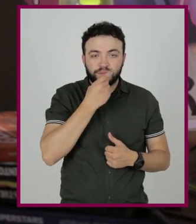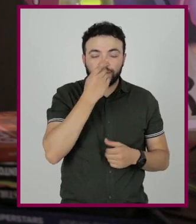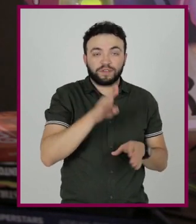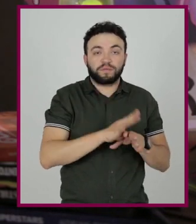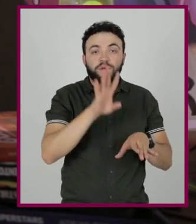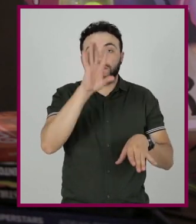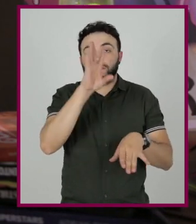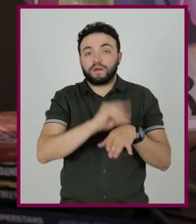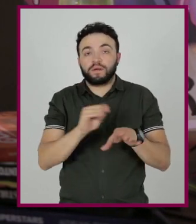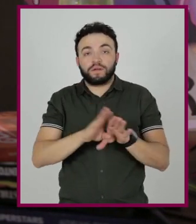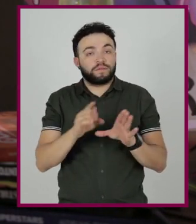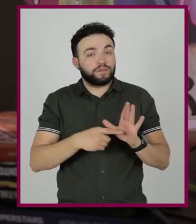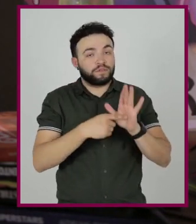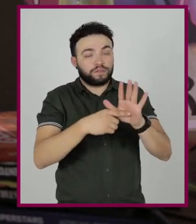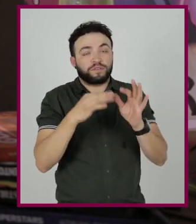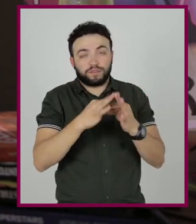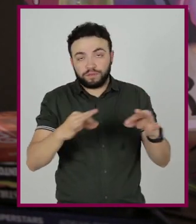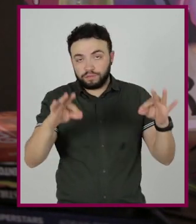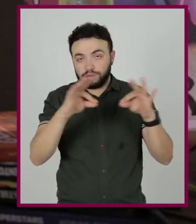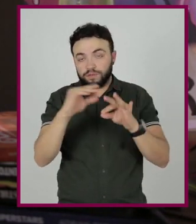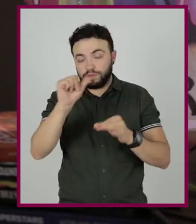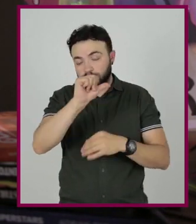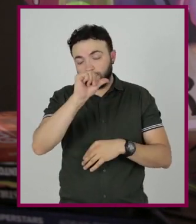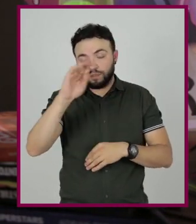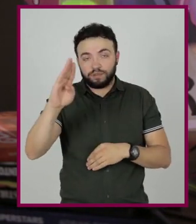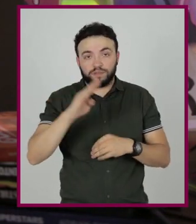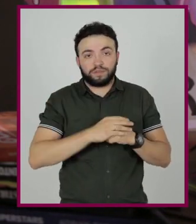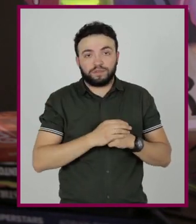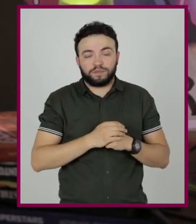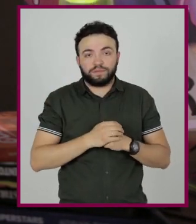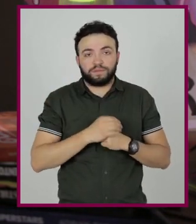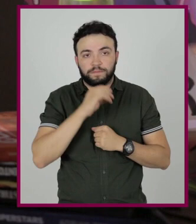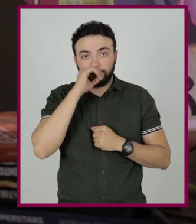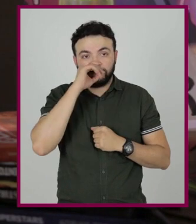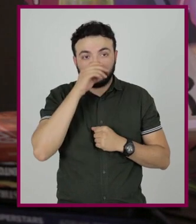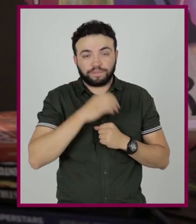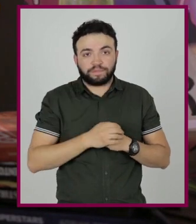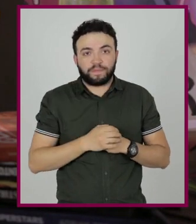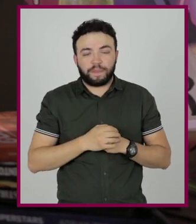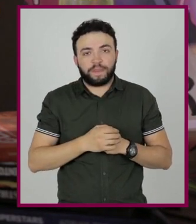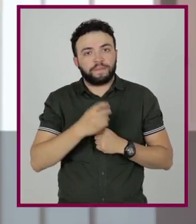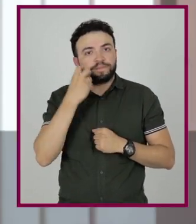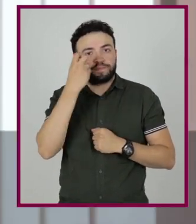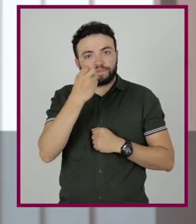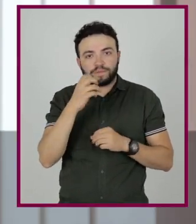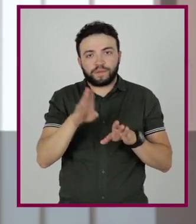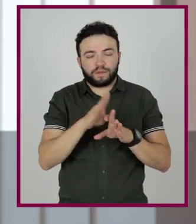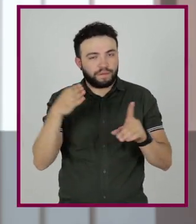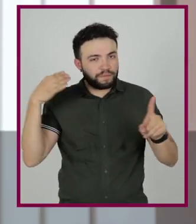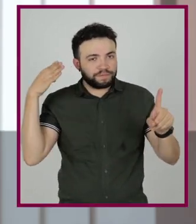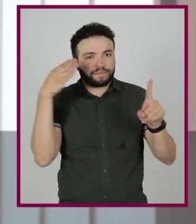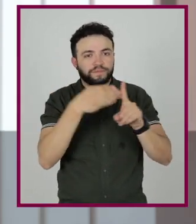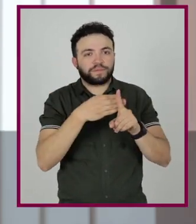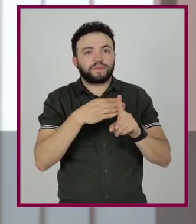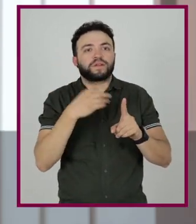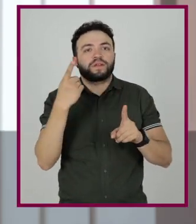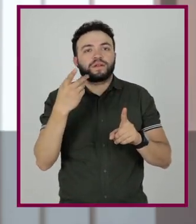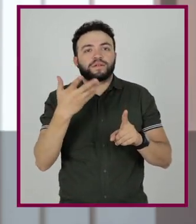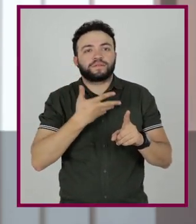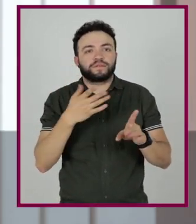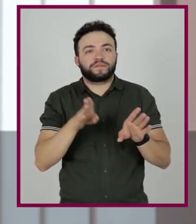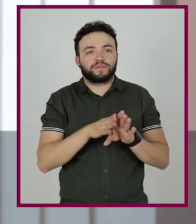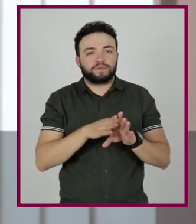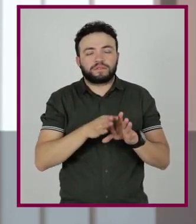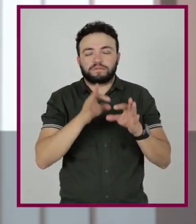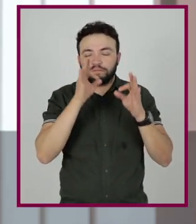Juanma. Me refiero a que permiten la declaración de importantes asociaciones en forma explícita. Claro, es tan específico